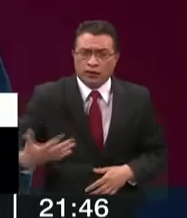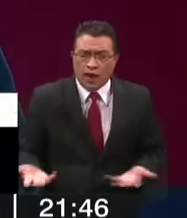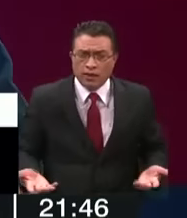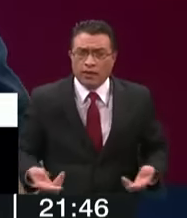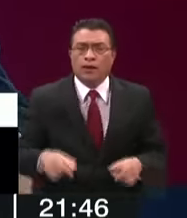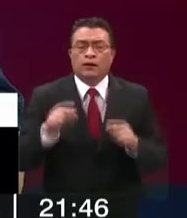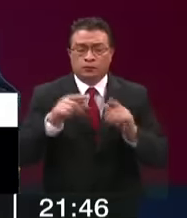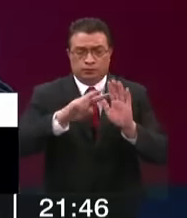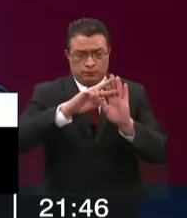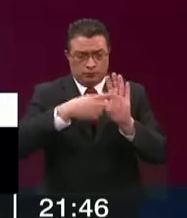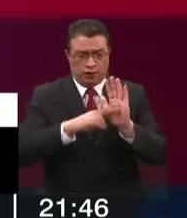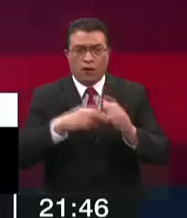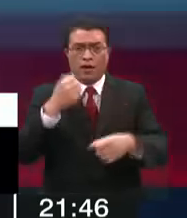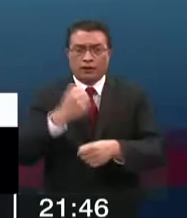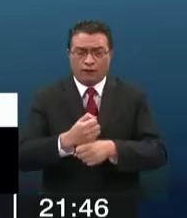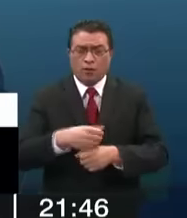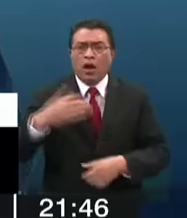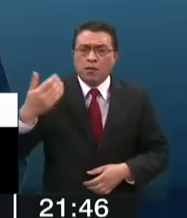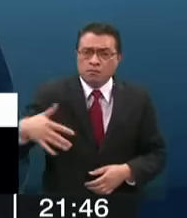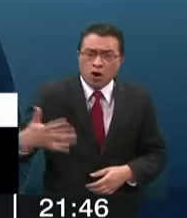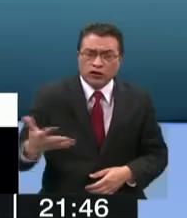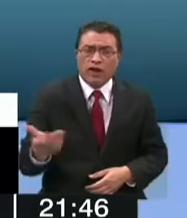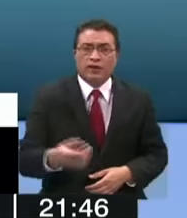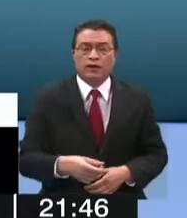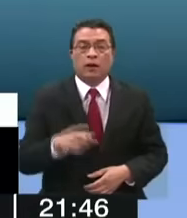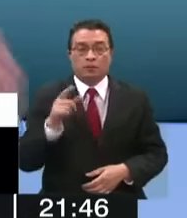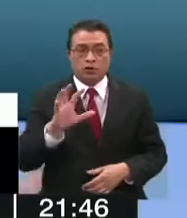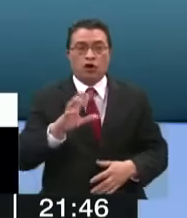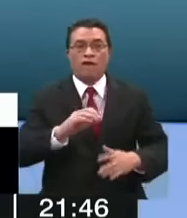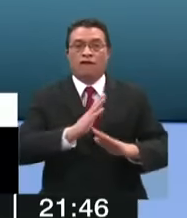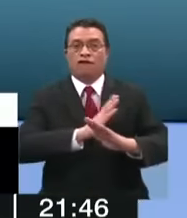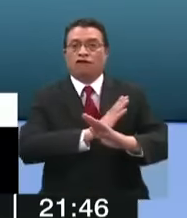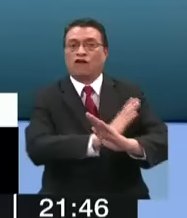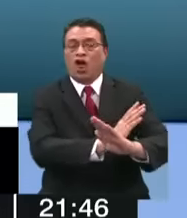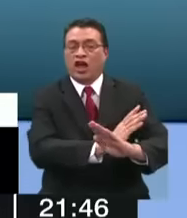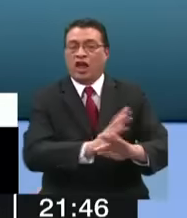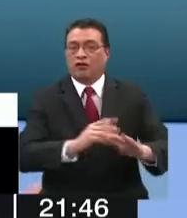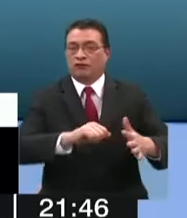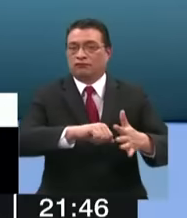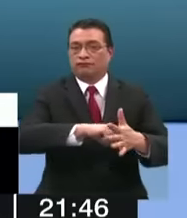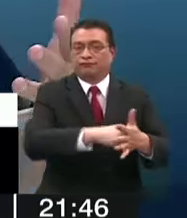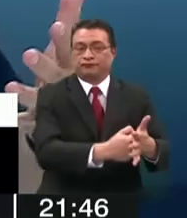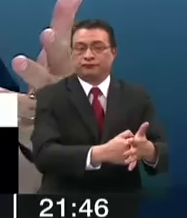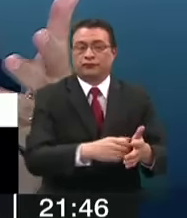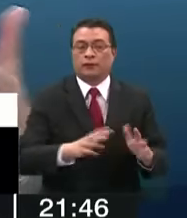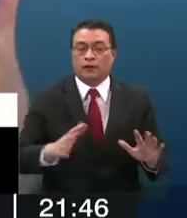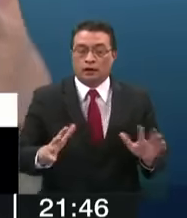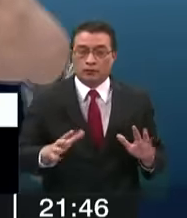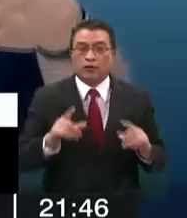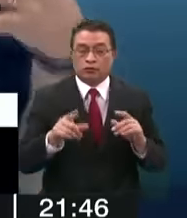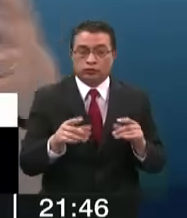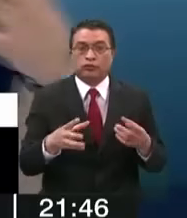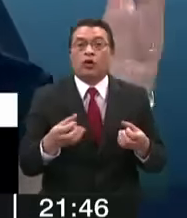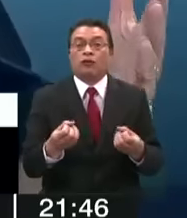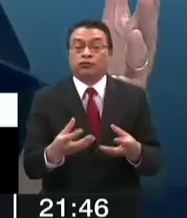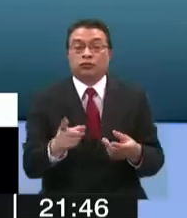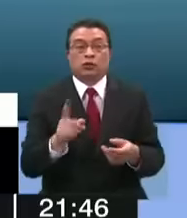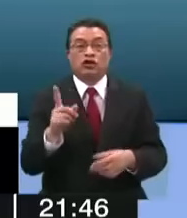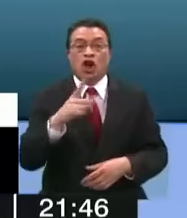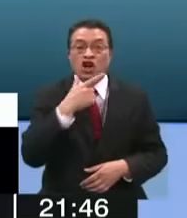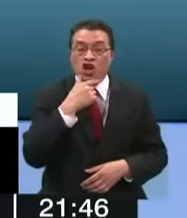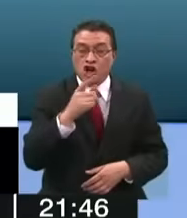no se convence que la reforma laboral era imprescindible. Pero es un bloqueo más que los efectos que puedan haber tenido la reforma tributaria y laboral.